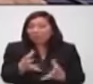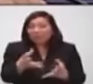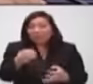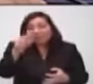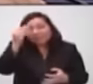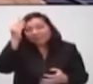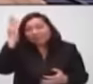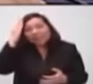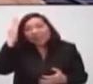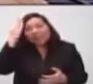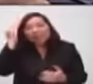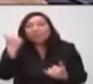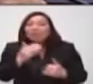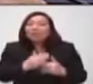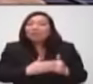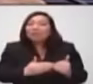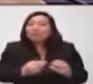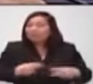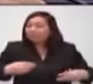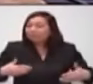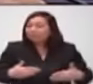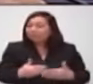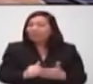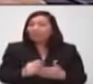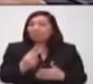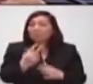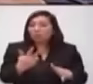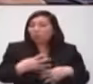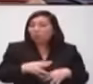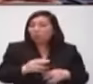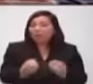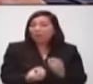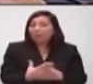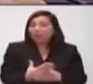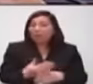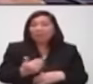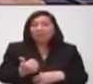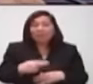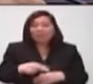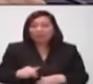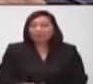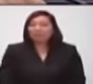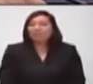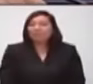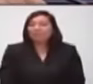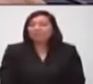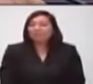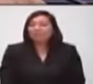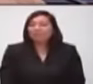saber, si la construcción de ese bypass de 28 de julio con Arequipa, Arenales,